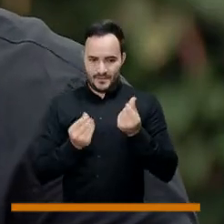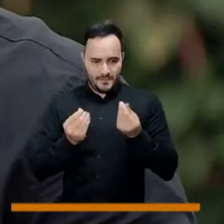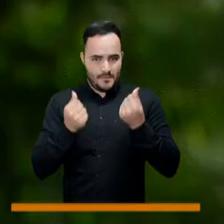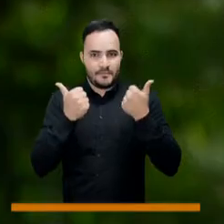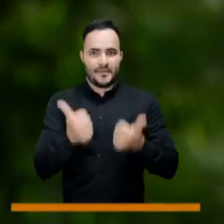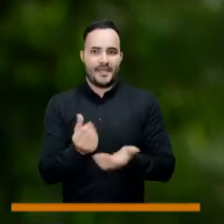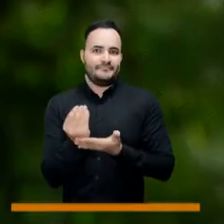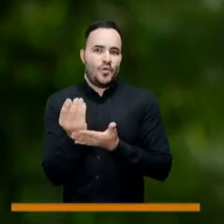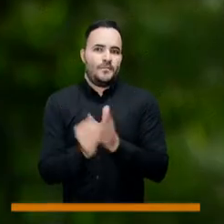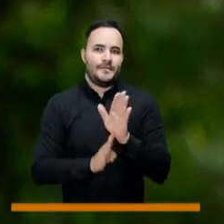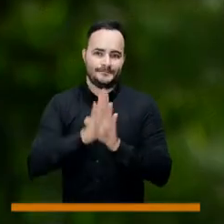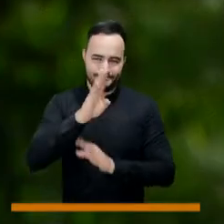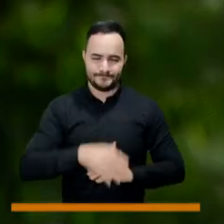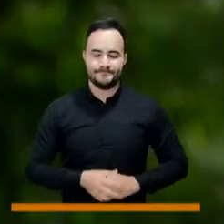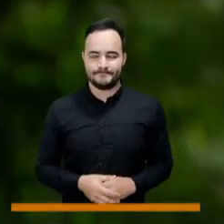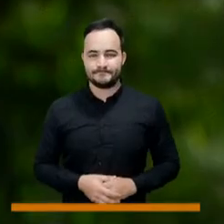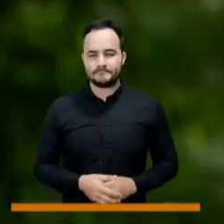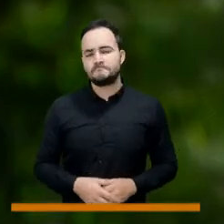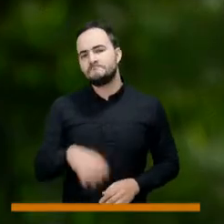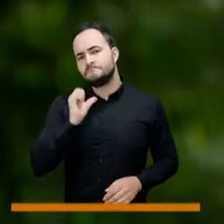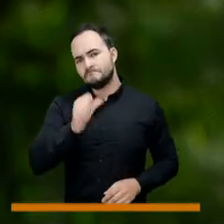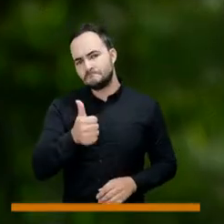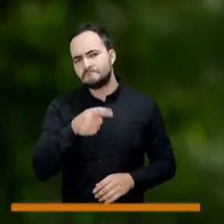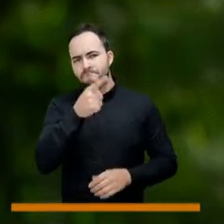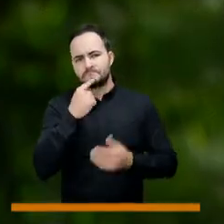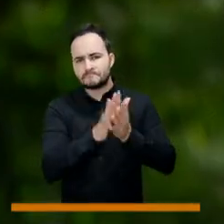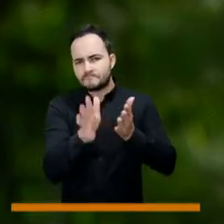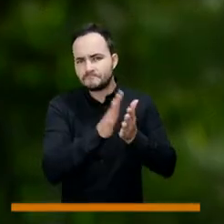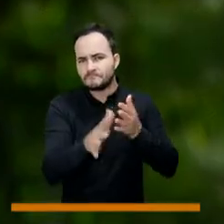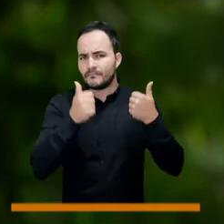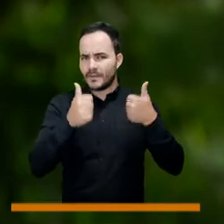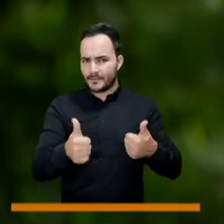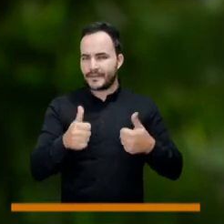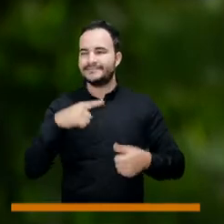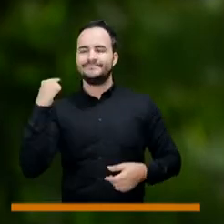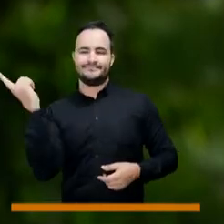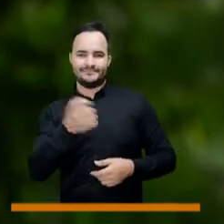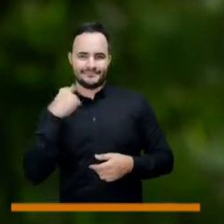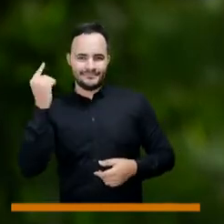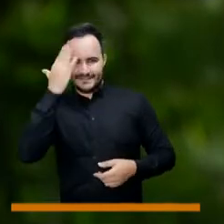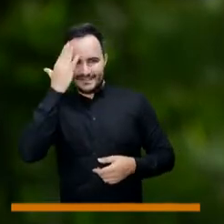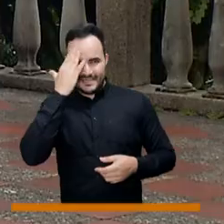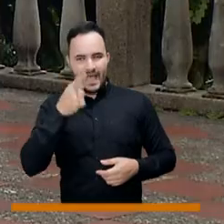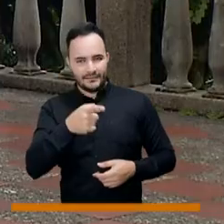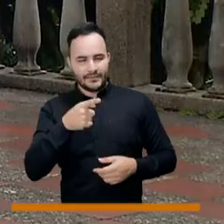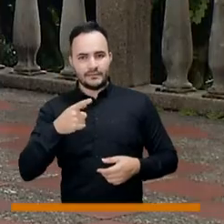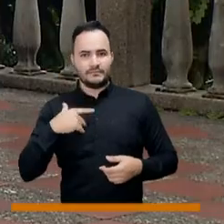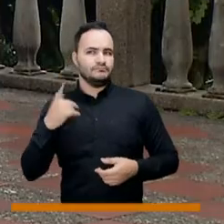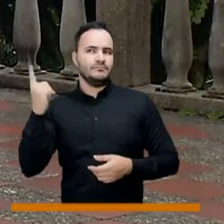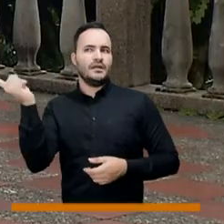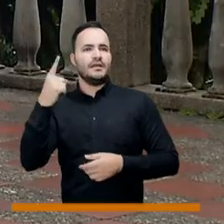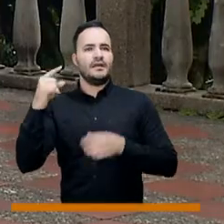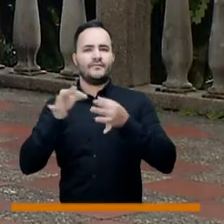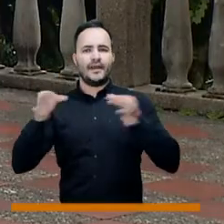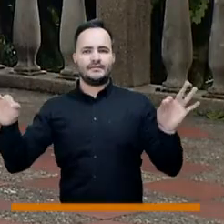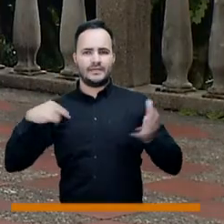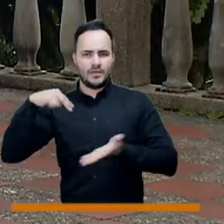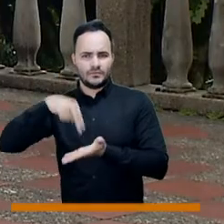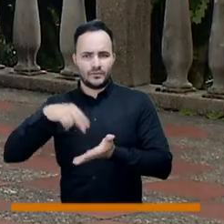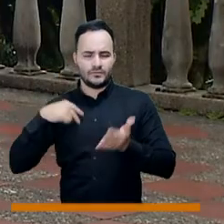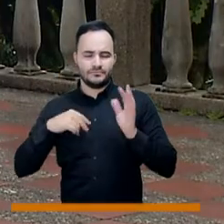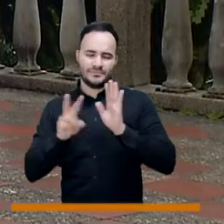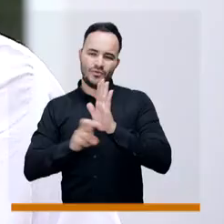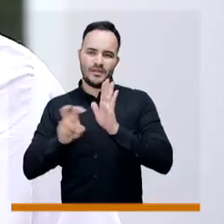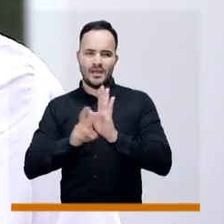económico también. Freddy, esta influencia del entorno nos lleva a hablar acerca de esa profecía autocumplida del efecto Pigmalión del sí